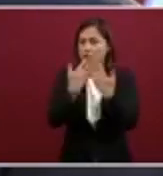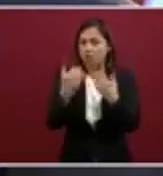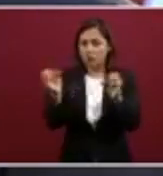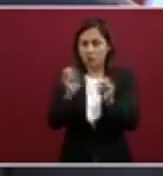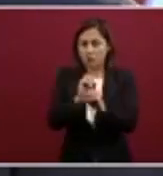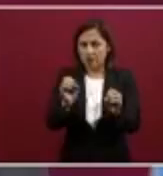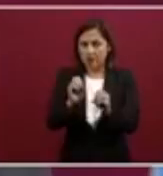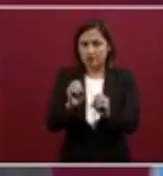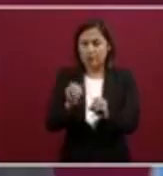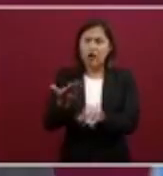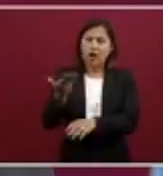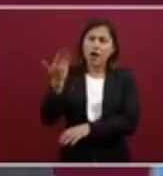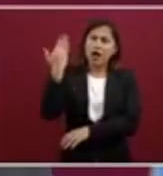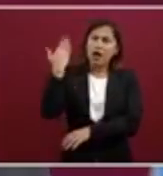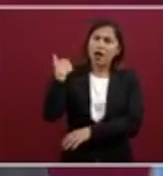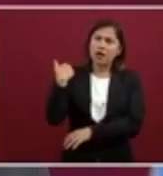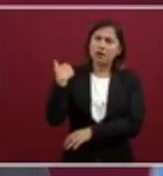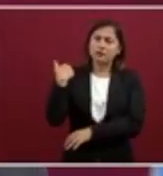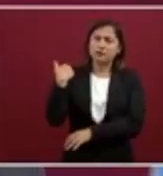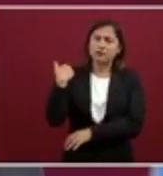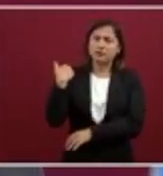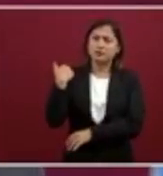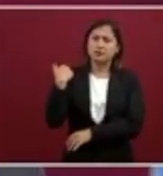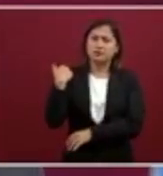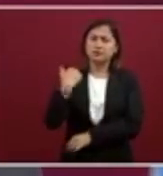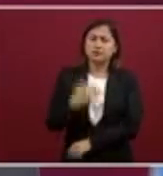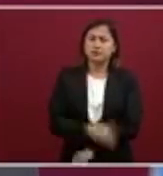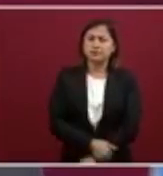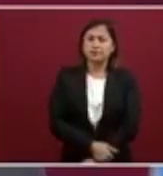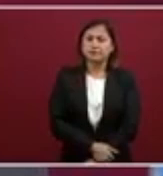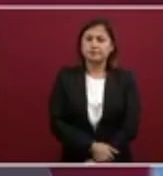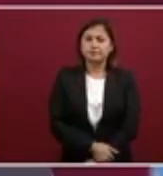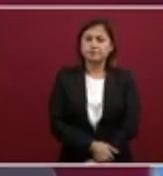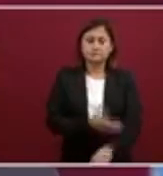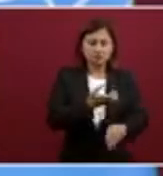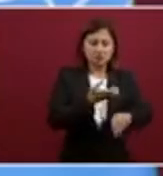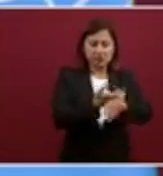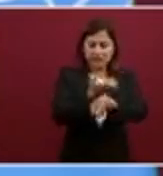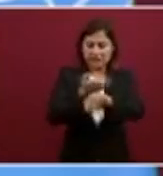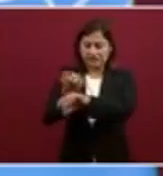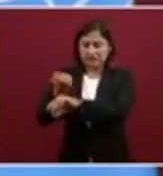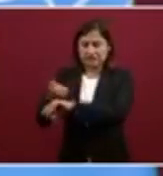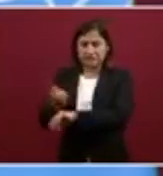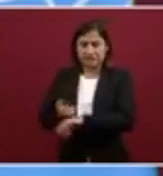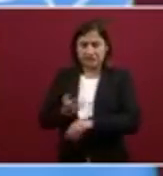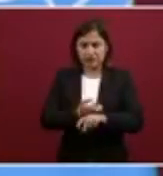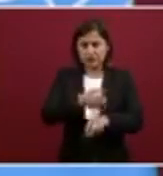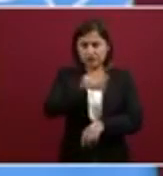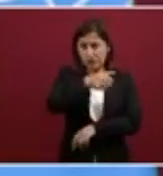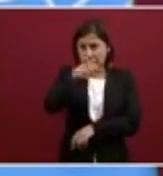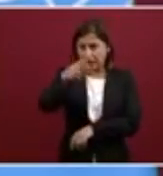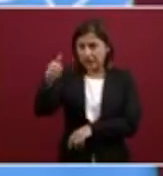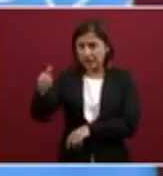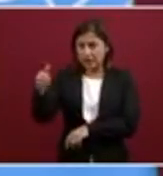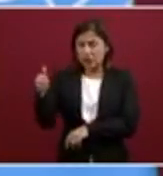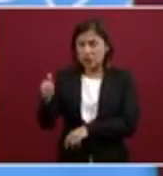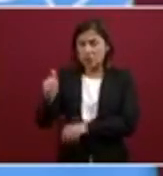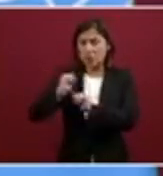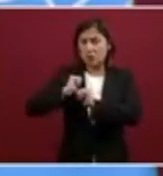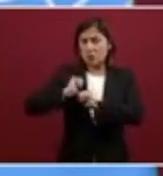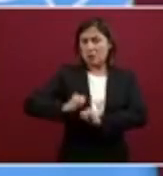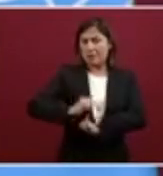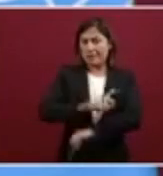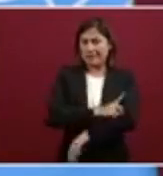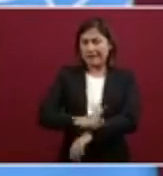Habían en cada uno de los estados muchos delegados, habían hasta